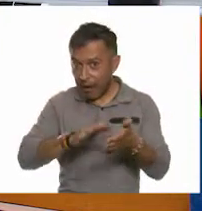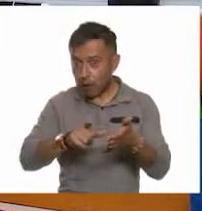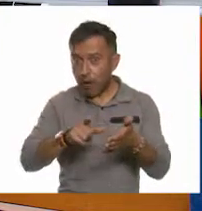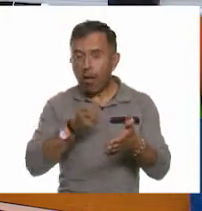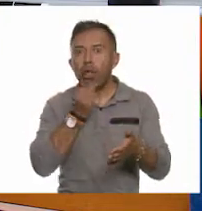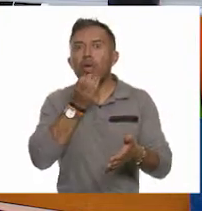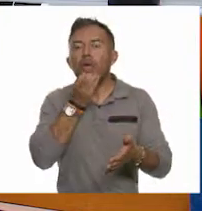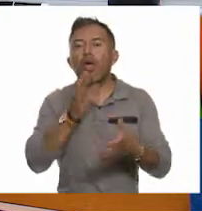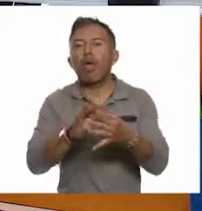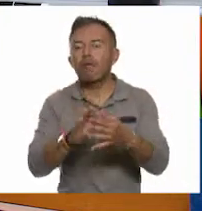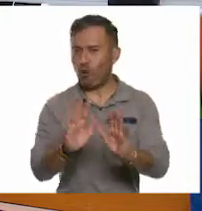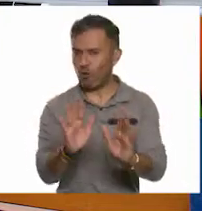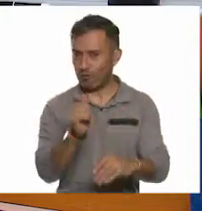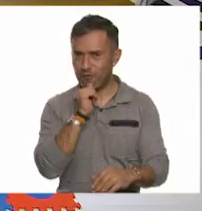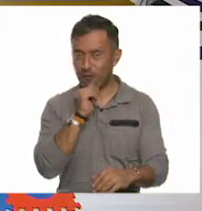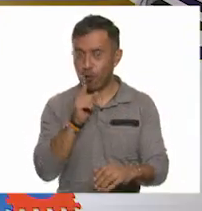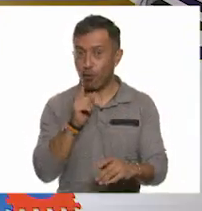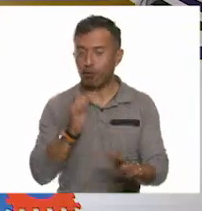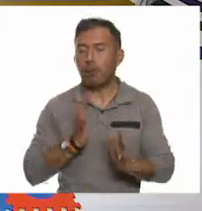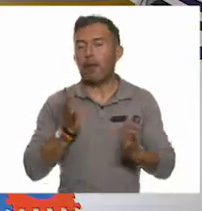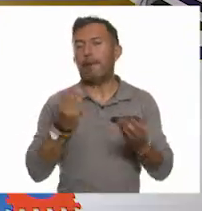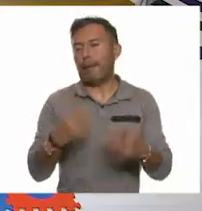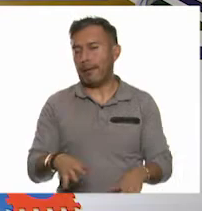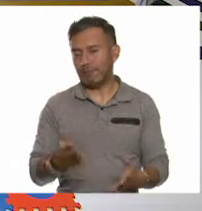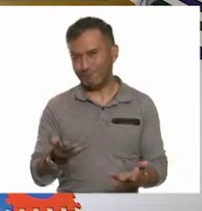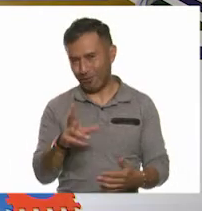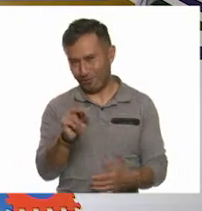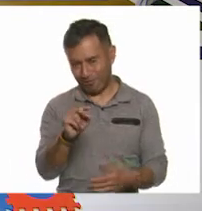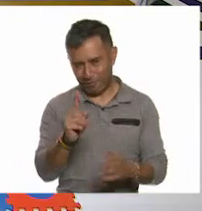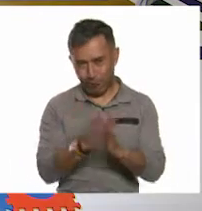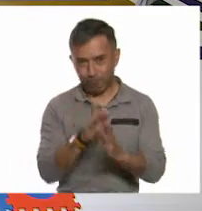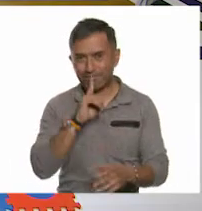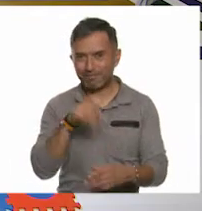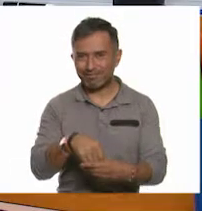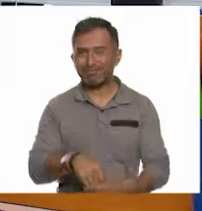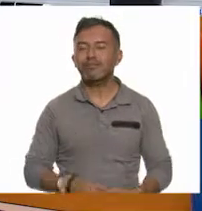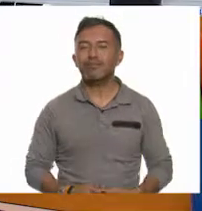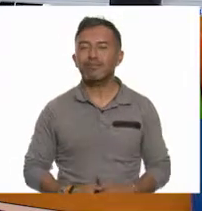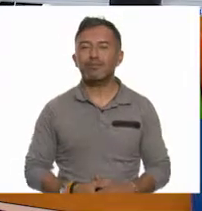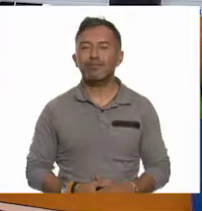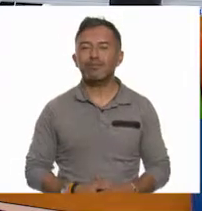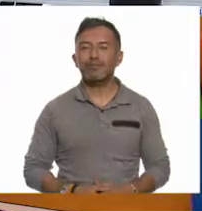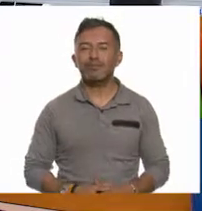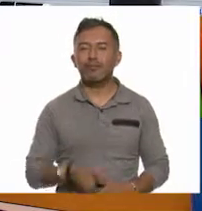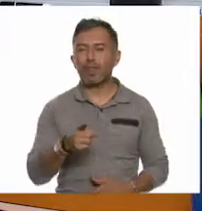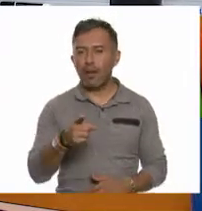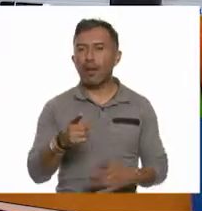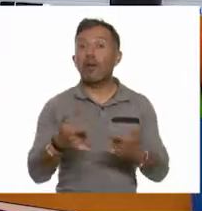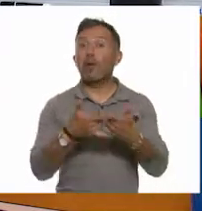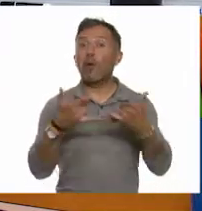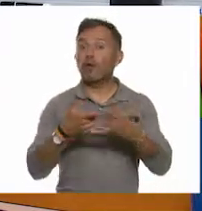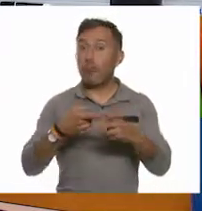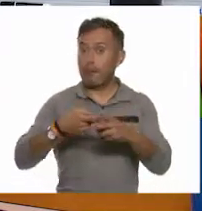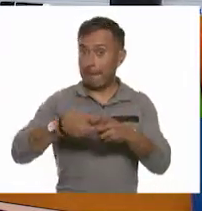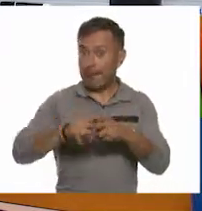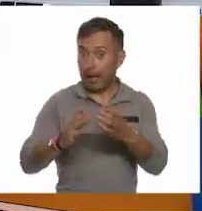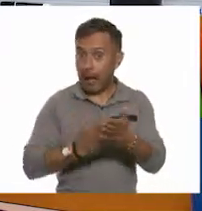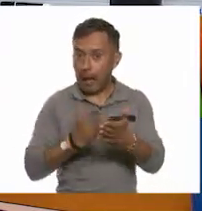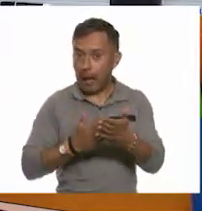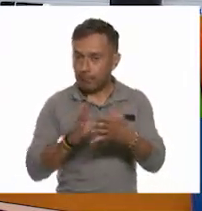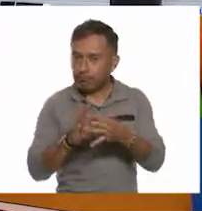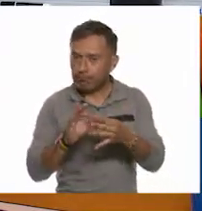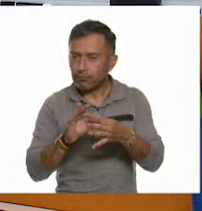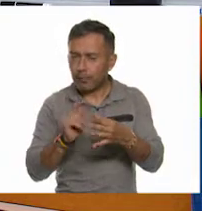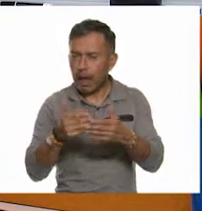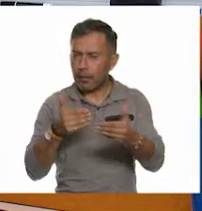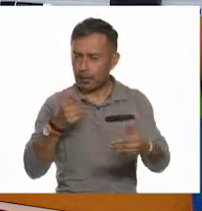si no nos van a arruinar la sorpresa, por favor. Sí, no. Ok. Oigan, algo muy interesante antes de pasar al cuento que quisiera compartir con